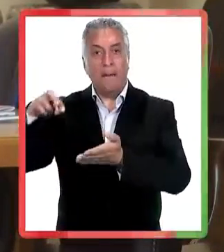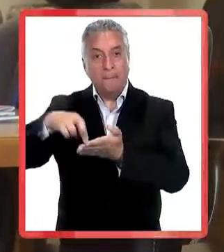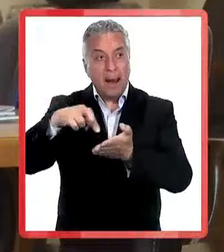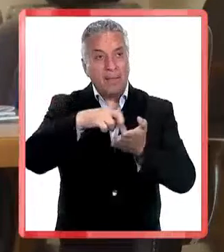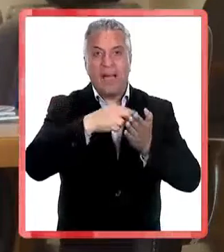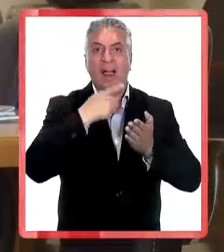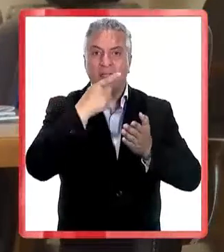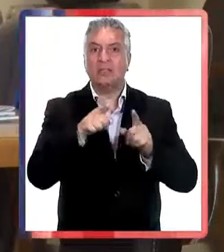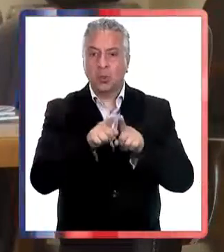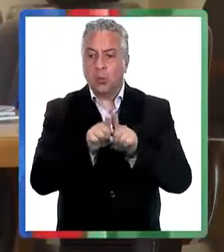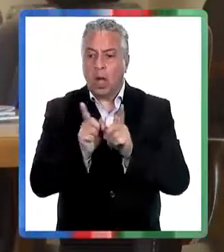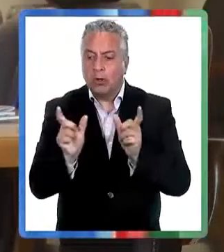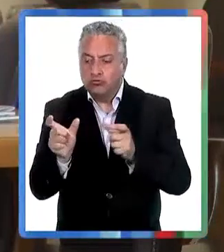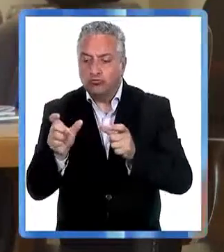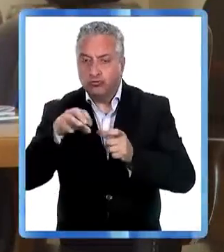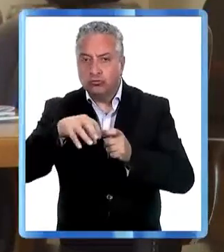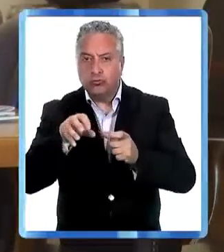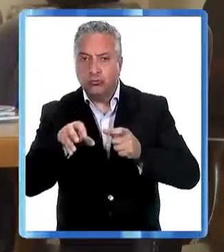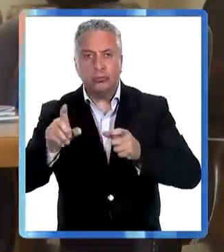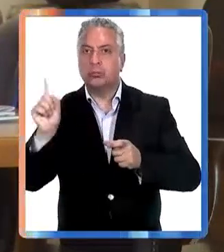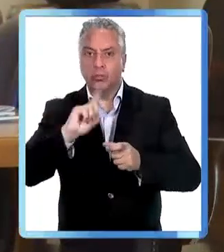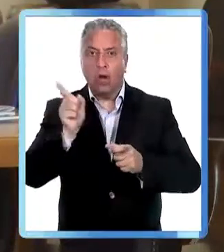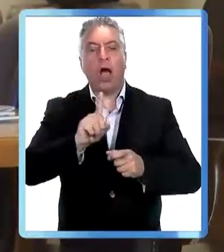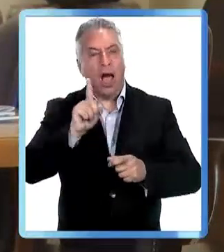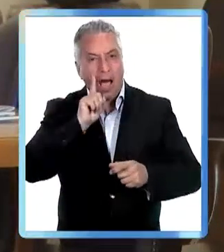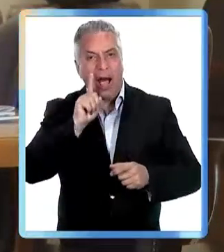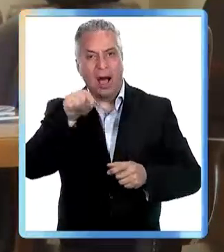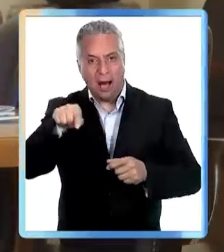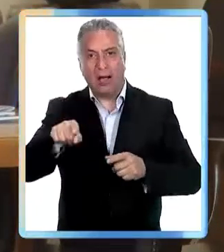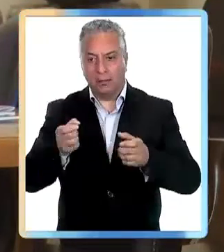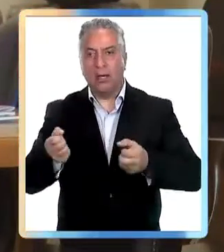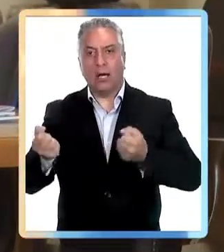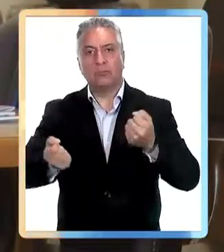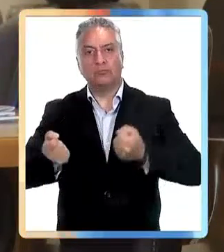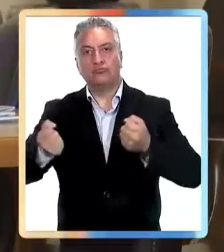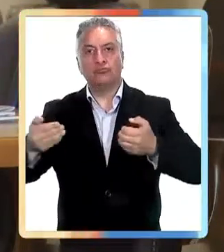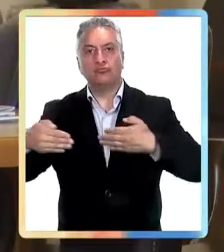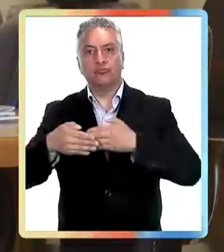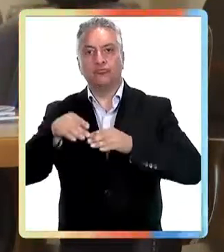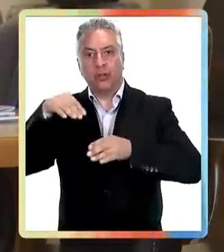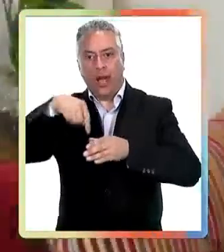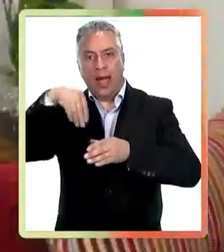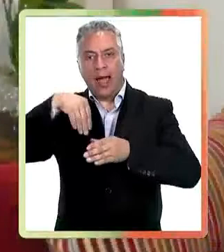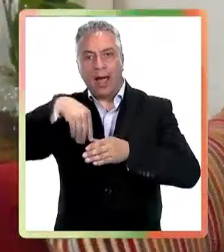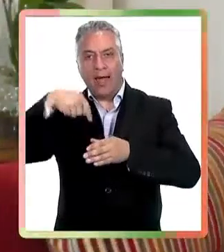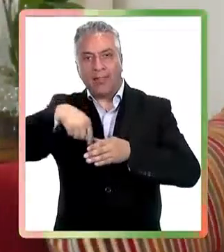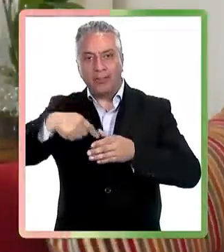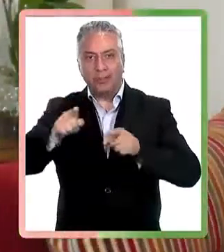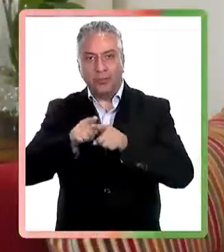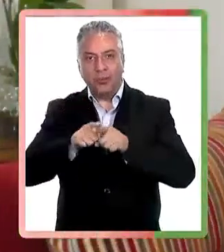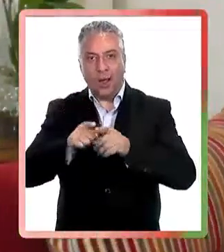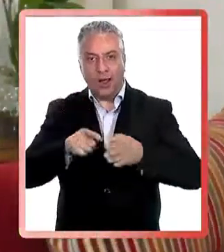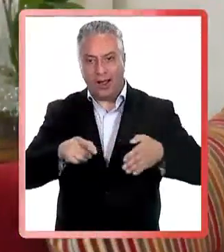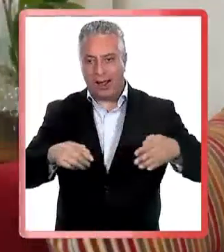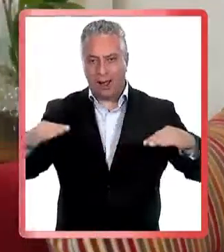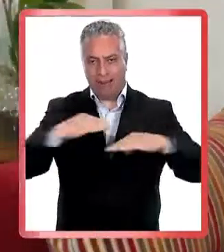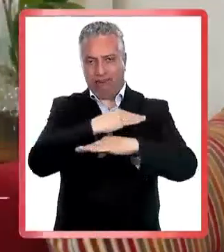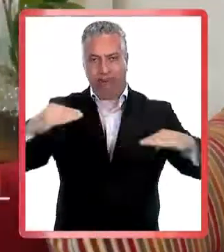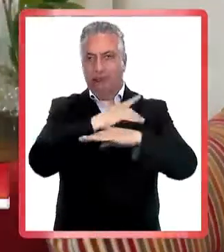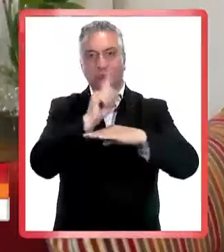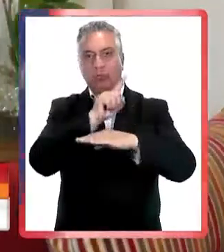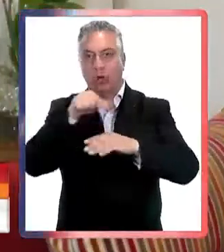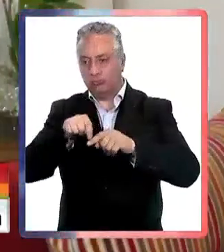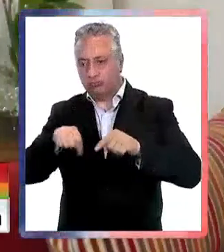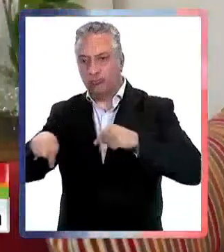que deje de ser acotado porque dicen que los atentados ocurren en las vías internas. ¿Qué va a pasar con eso? No, cuando asumió la